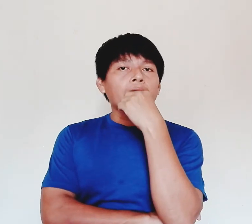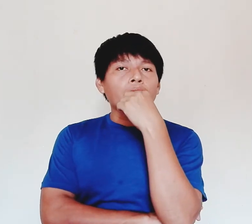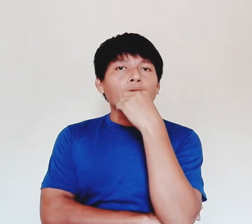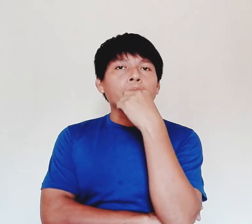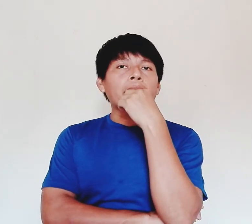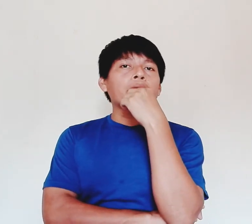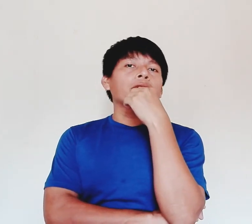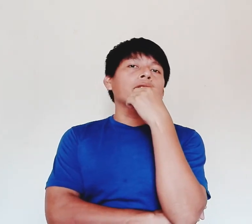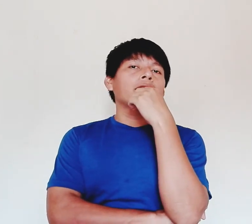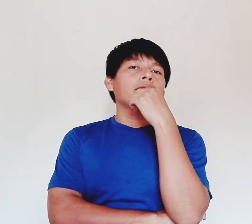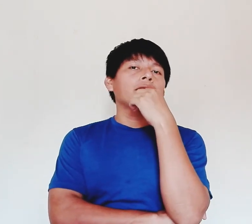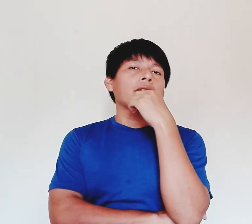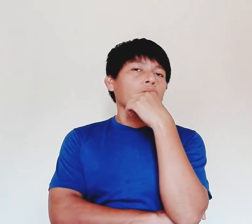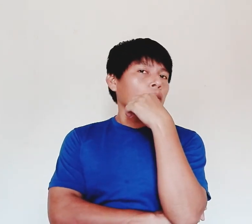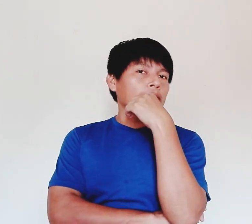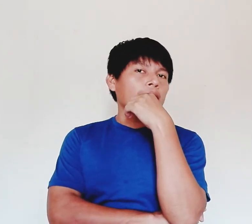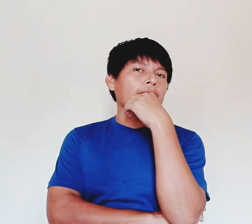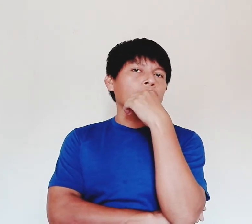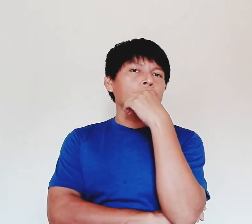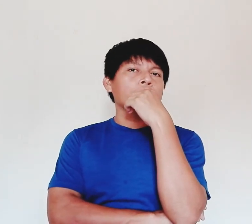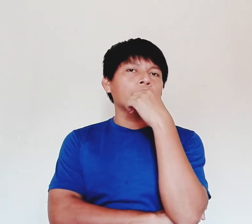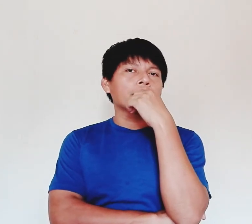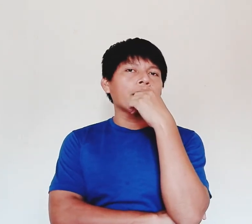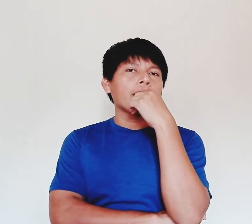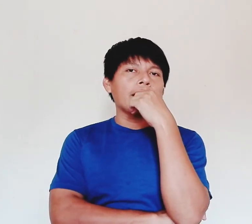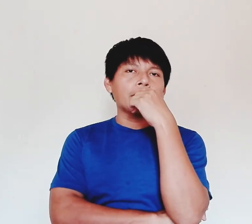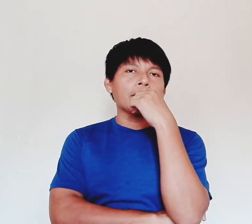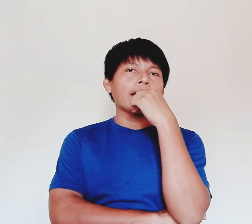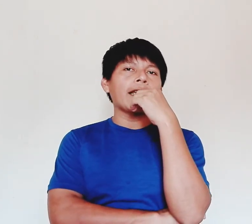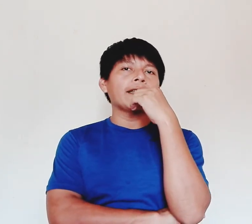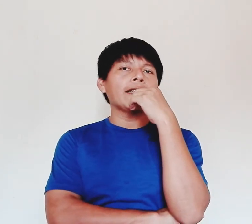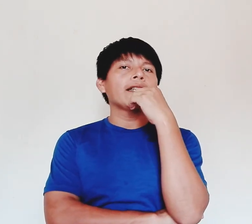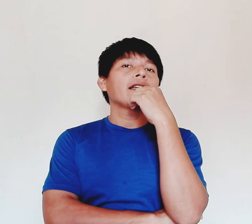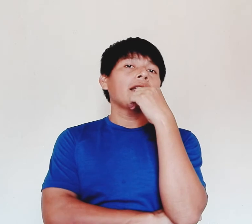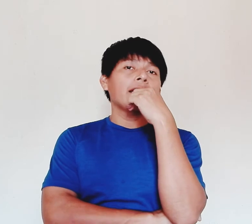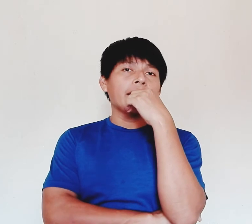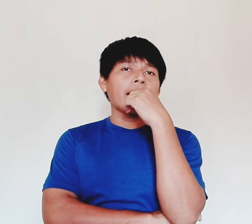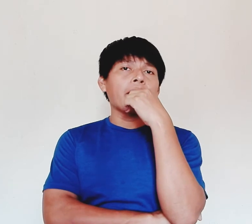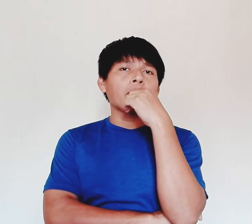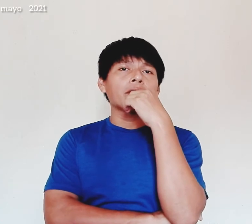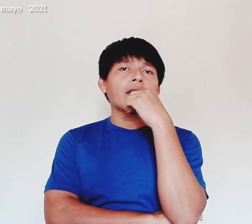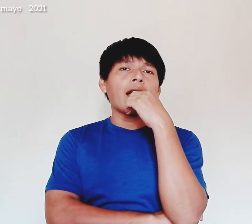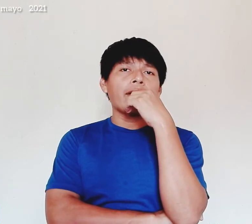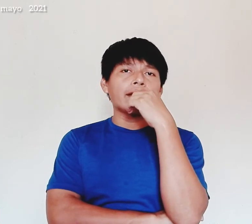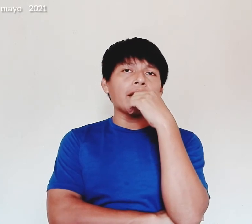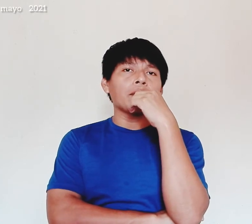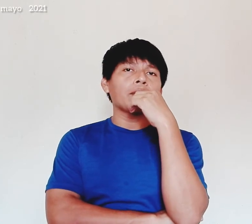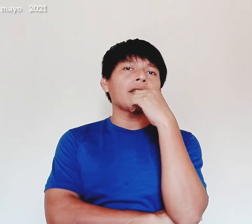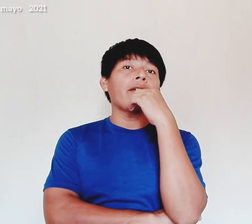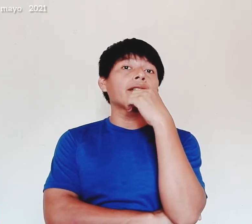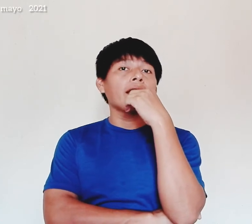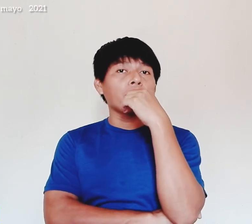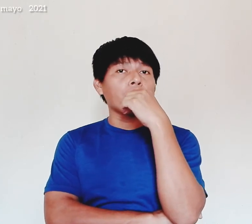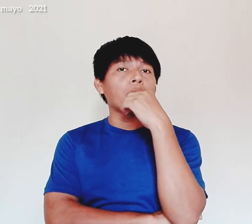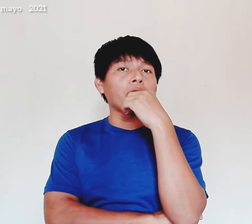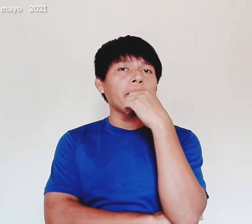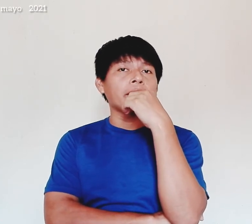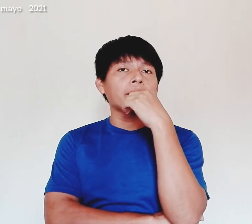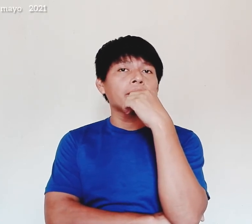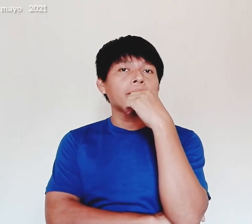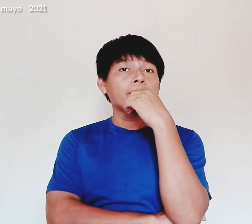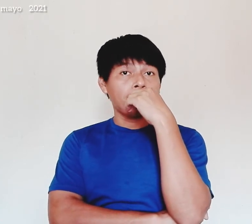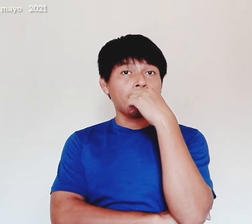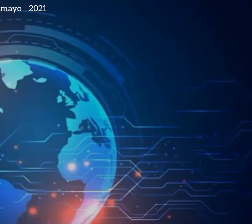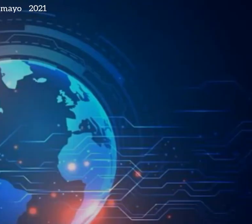Siguen ladrando los perros, como dice la canción. ¿Y eso qué quiere decir? Quiere decir que vamos avanzando y avanzando muy